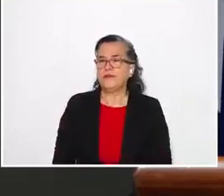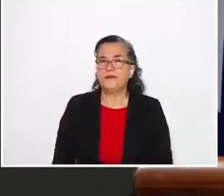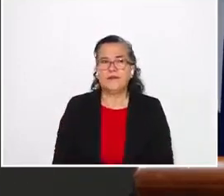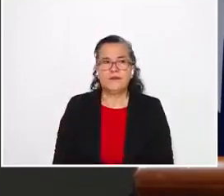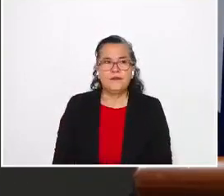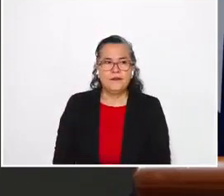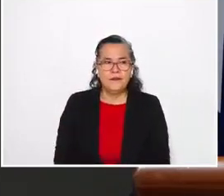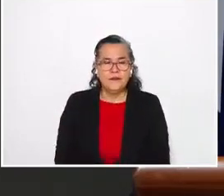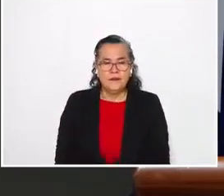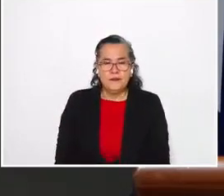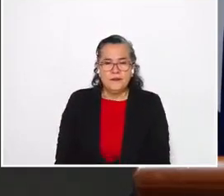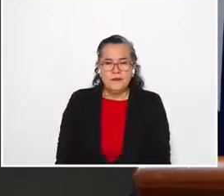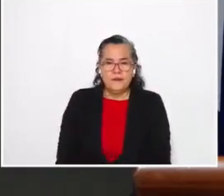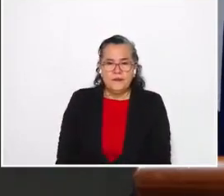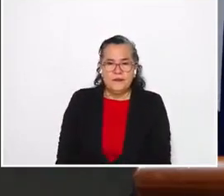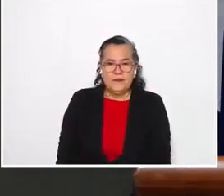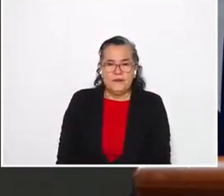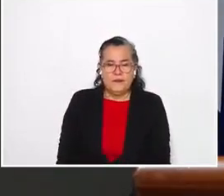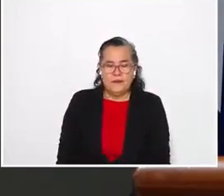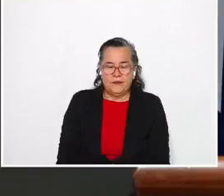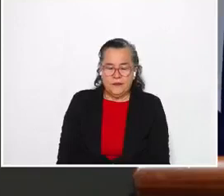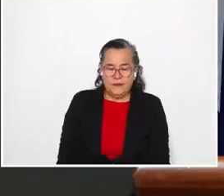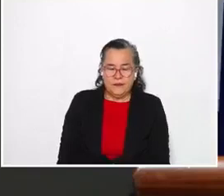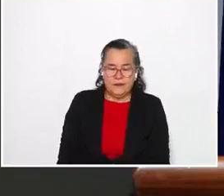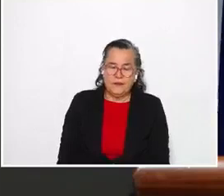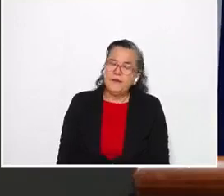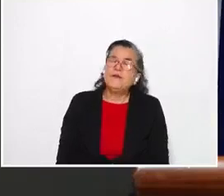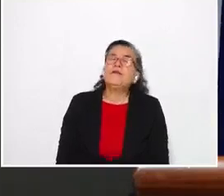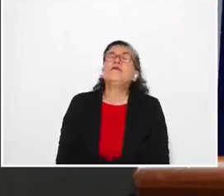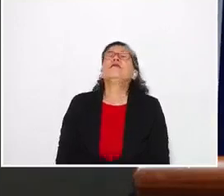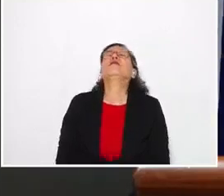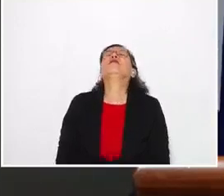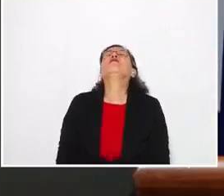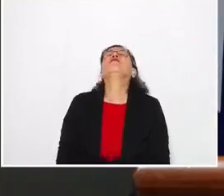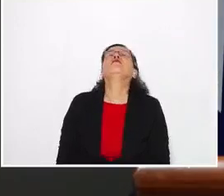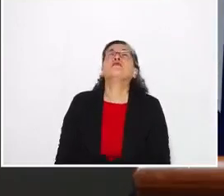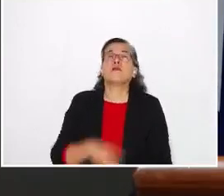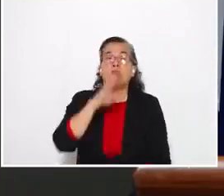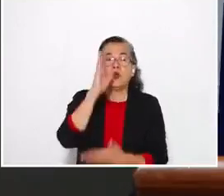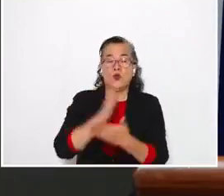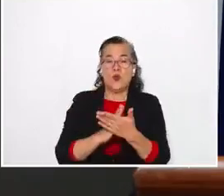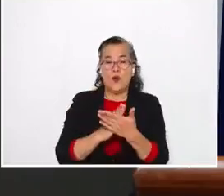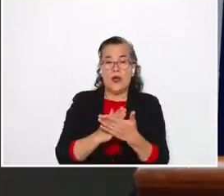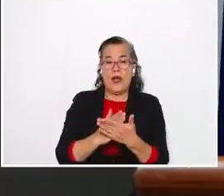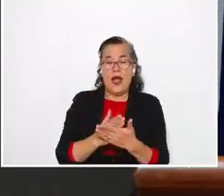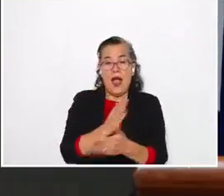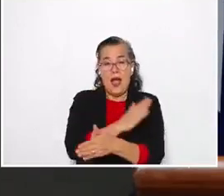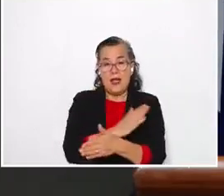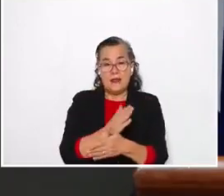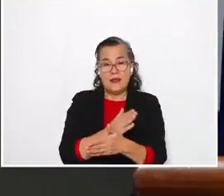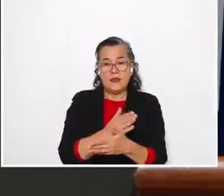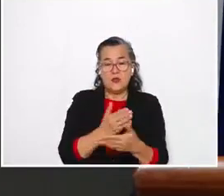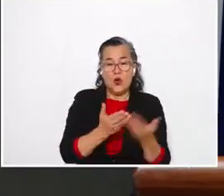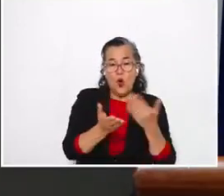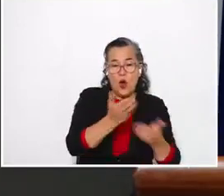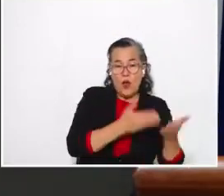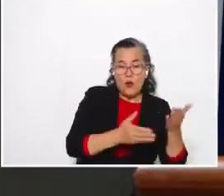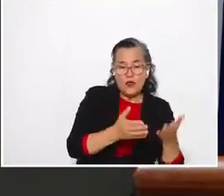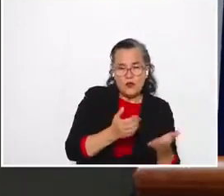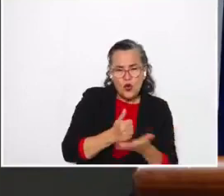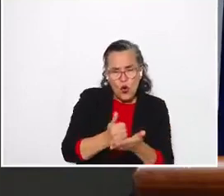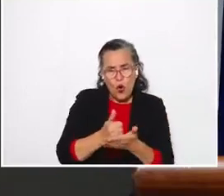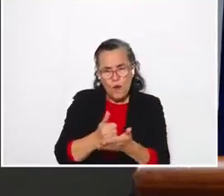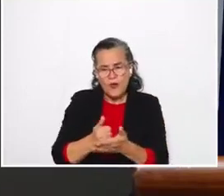Nunca antes habían tenido tanto sentido los conceptos de colaboración, cooperación,